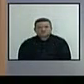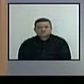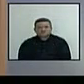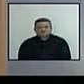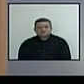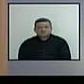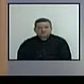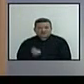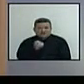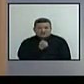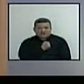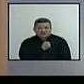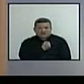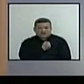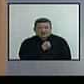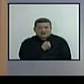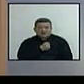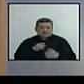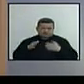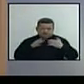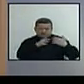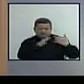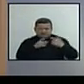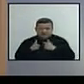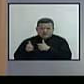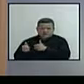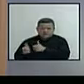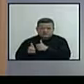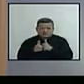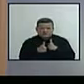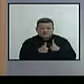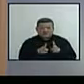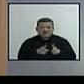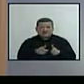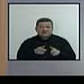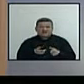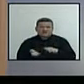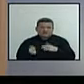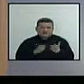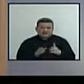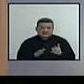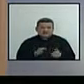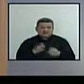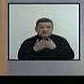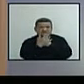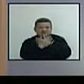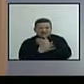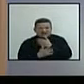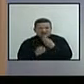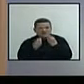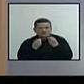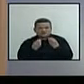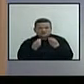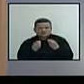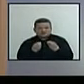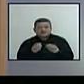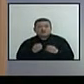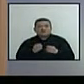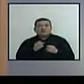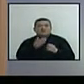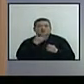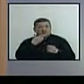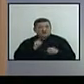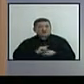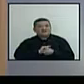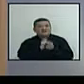Por las víctimas de la violencia y de la guerra, para que las lágrimas y la sangre no se derramen en vano, sino que aceleren una